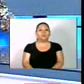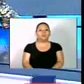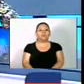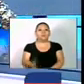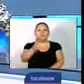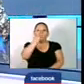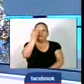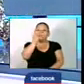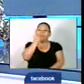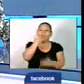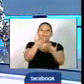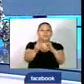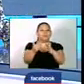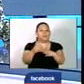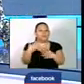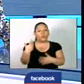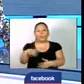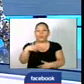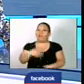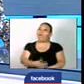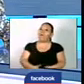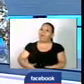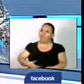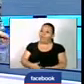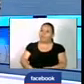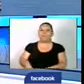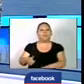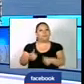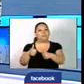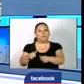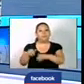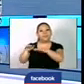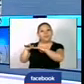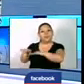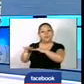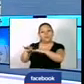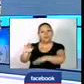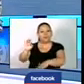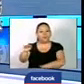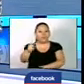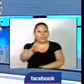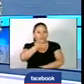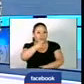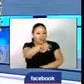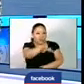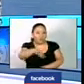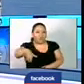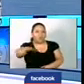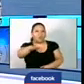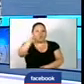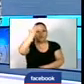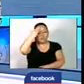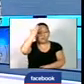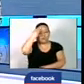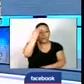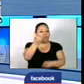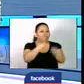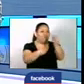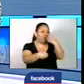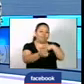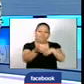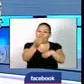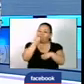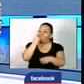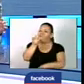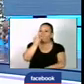olores y sabores y que despierte el apetito Julio gracias por compartirnos de los lugares a donde podemos disfrutar de muy muy